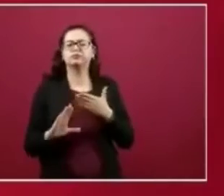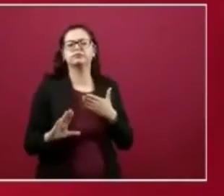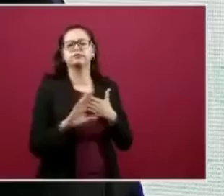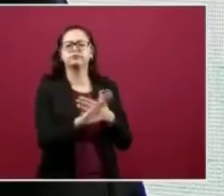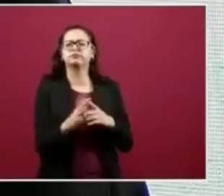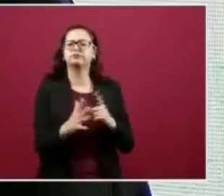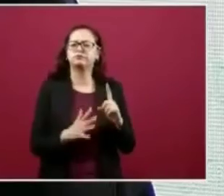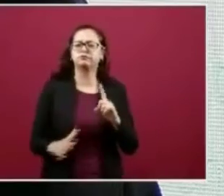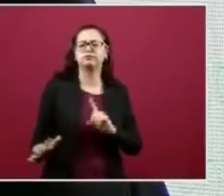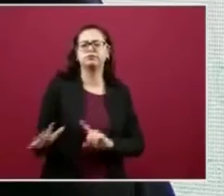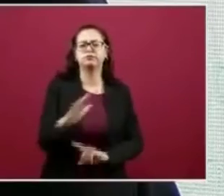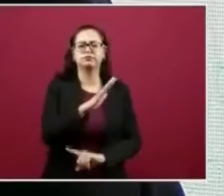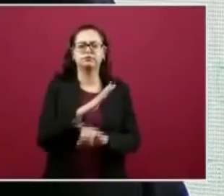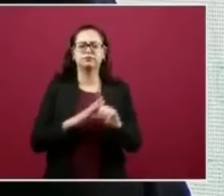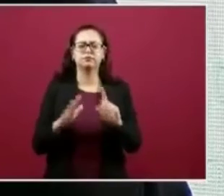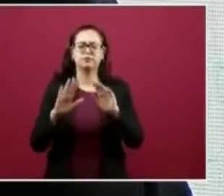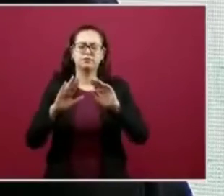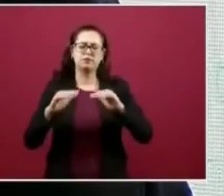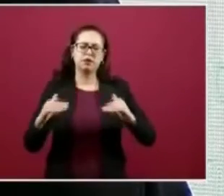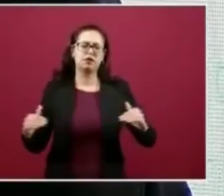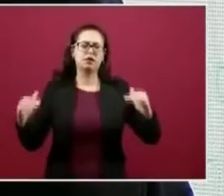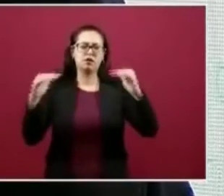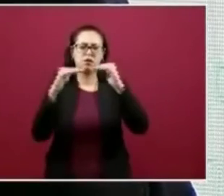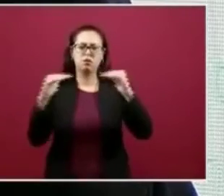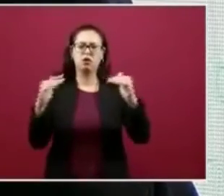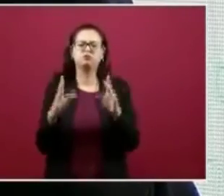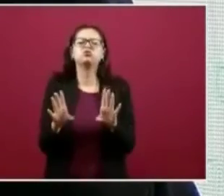sociedad en una sociedad más igualitaria.